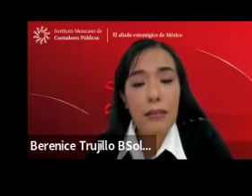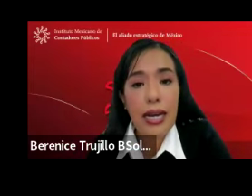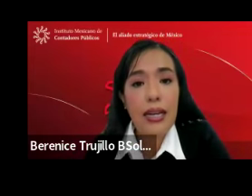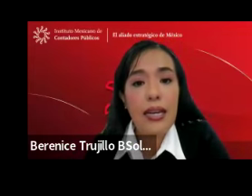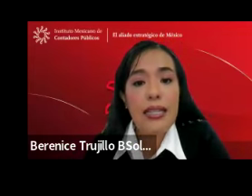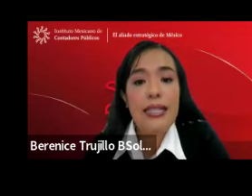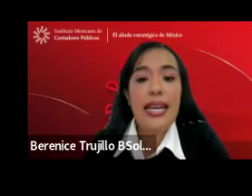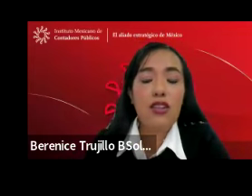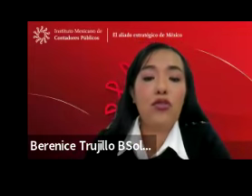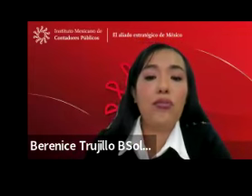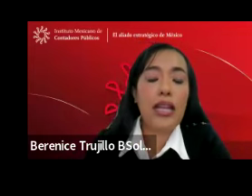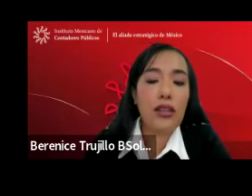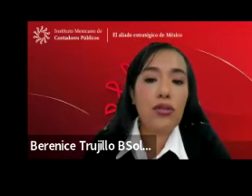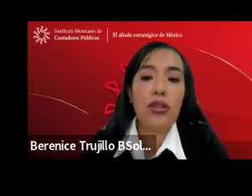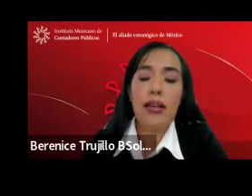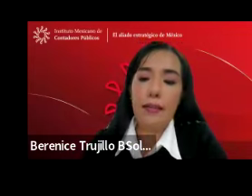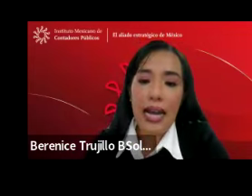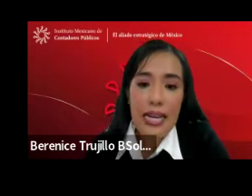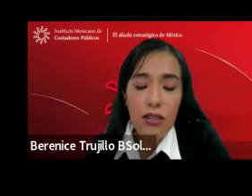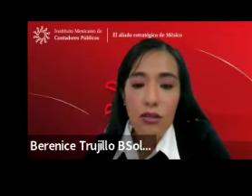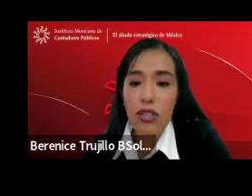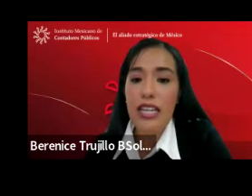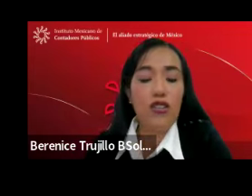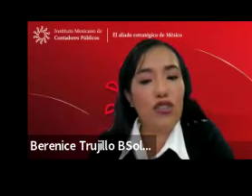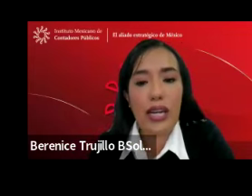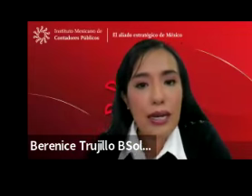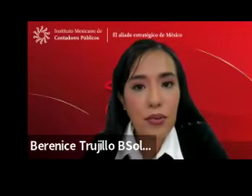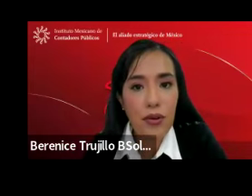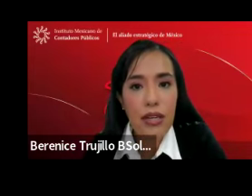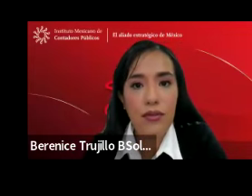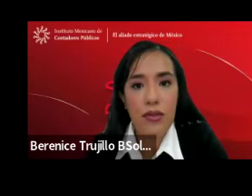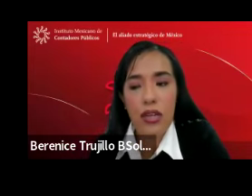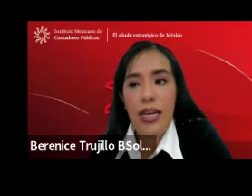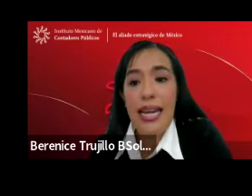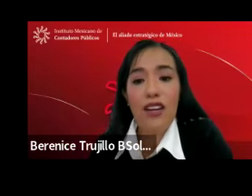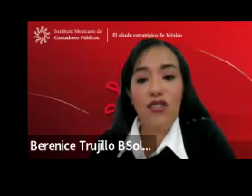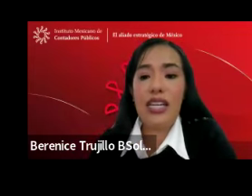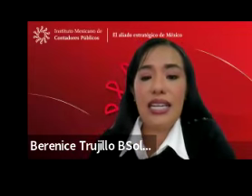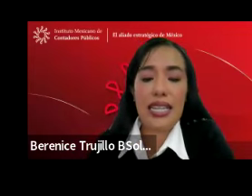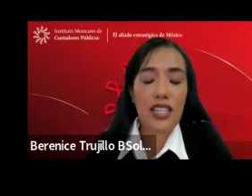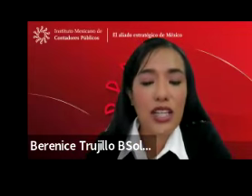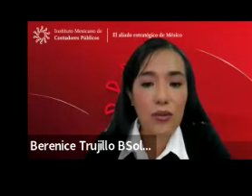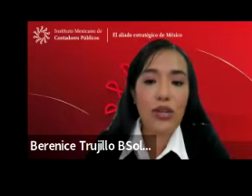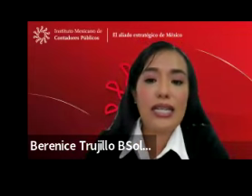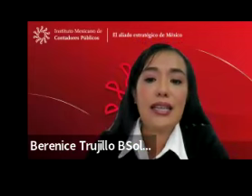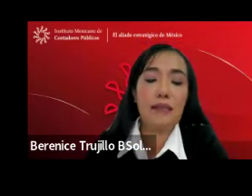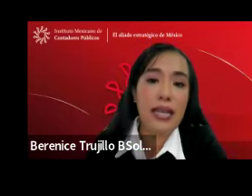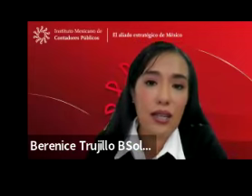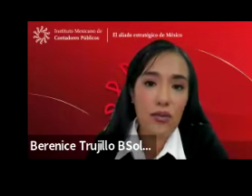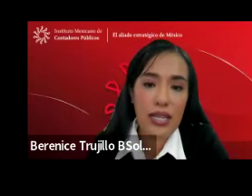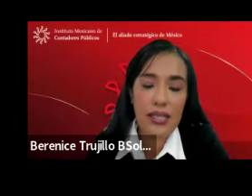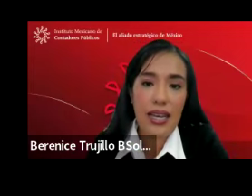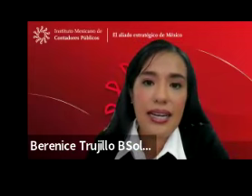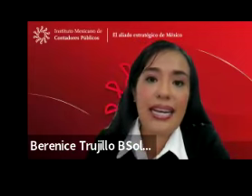la firma sean documentos válidos y no sean apócrifos, que no tengan tachaduras